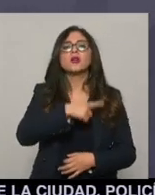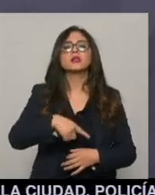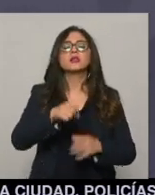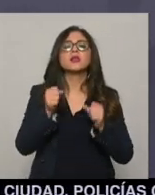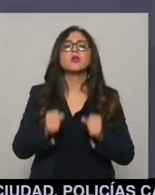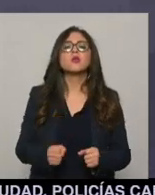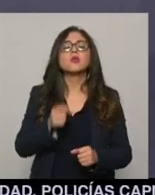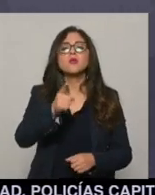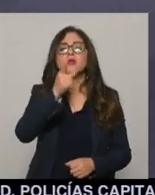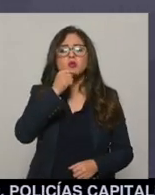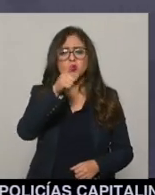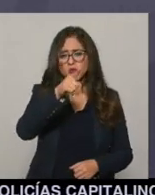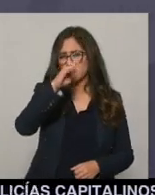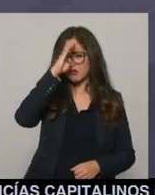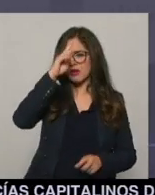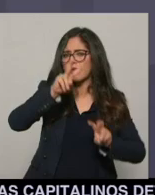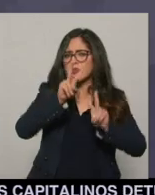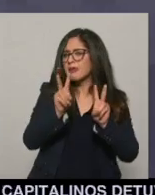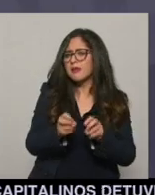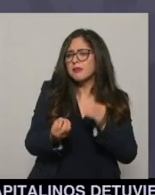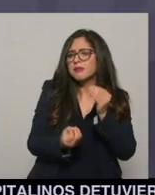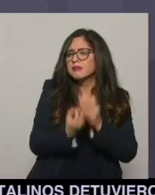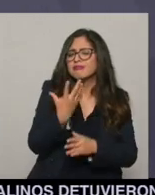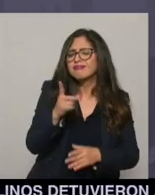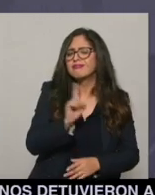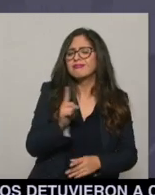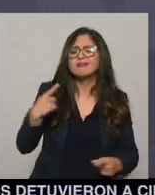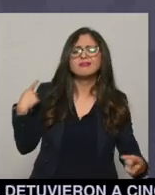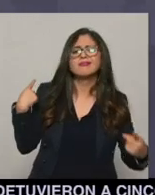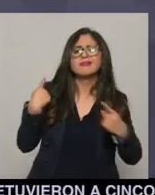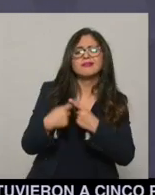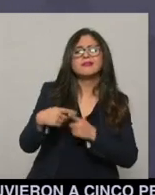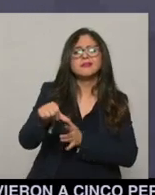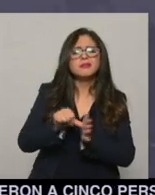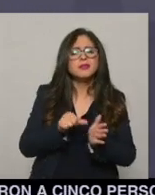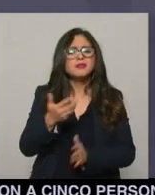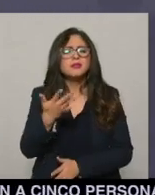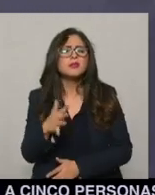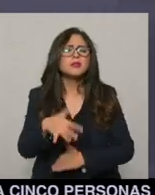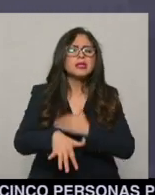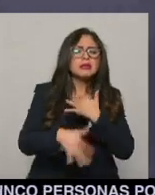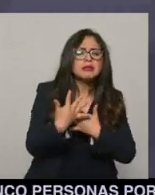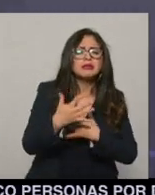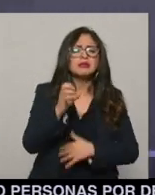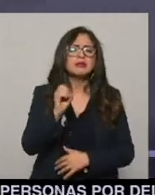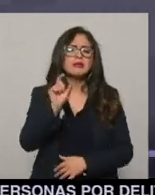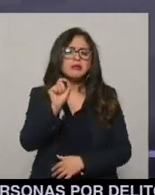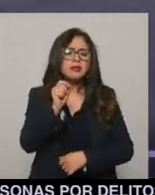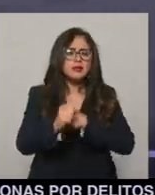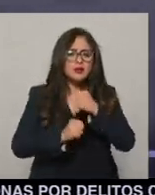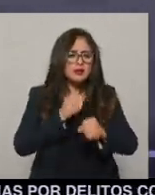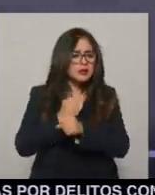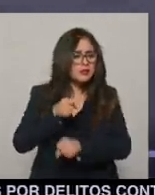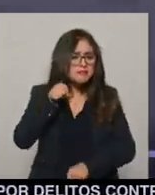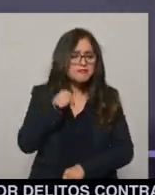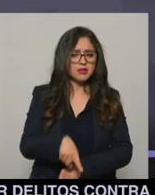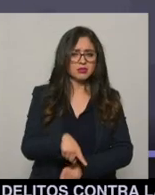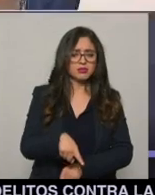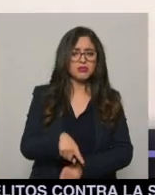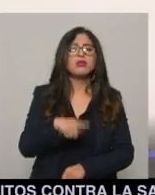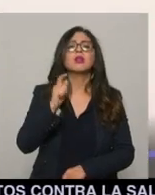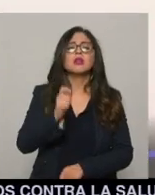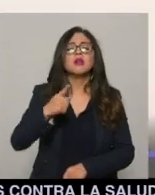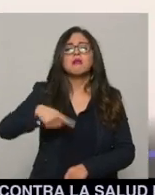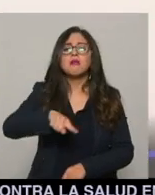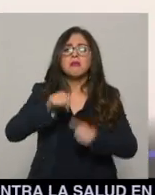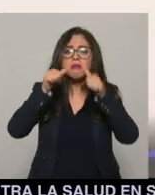nuevo, no es un tema que estemos discutiendo ahorita en los últimos meses, llevamos más de 15 o 20 años con este problema y es un problema que no se ha